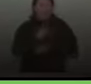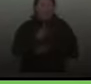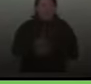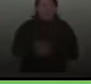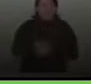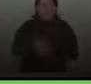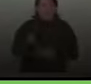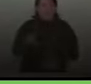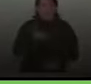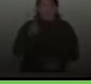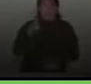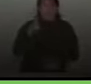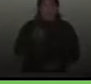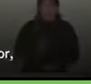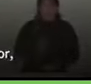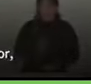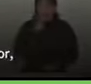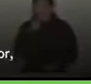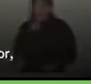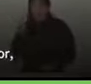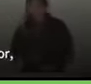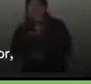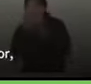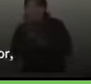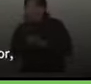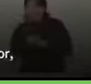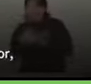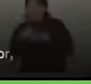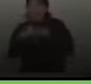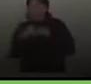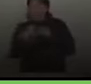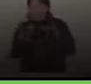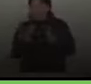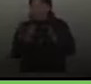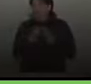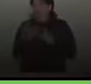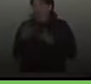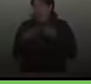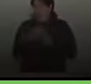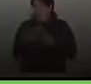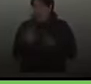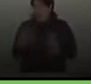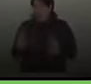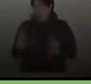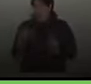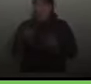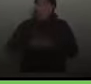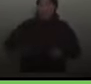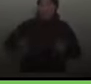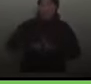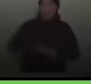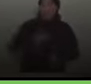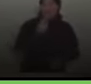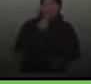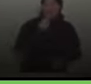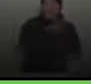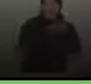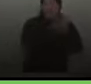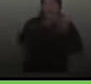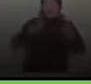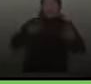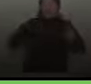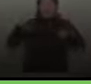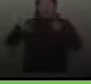No nos dejan, Santi, ya sabes que al final el PP tampoco va a hacer nada en el Mar Menor, pero ellos son más de disimular, de decir una cosa y hacer